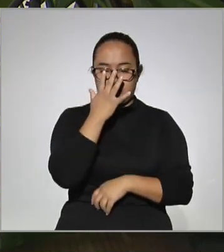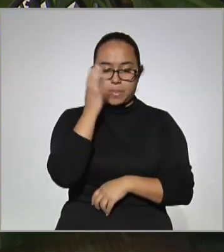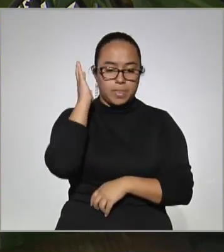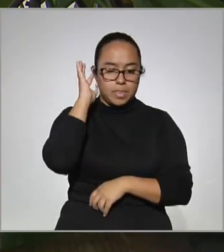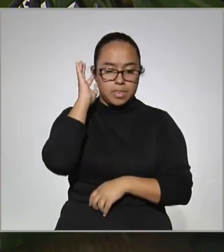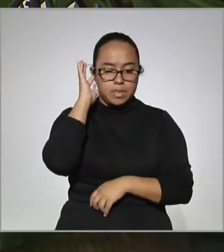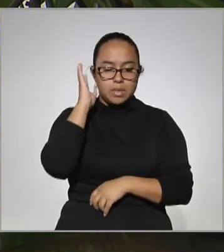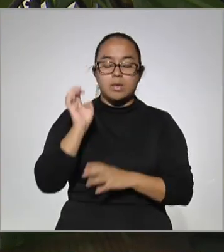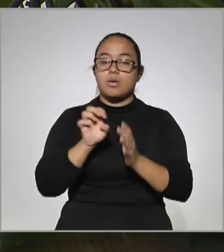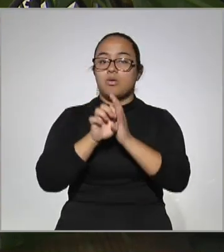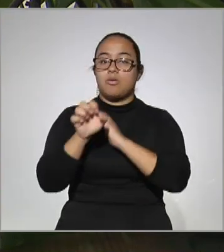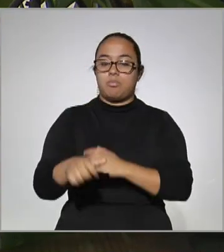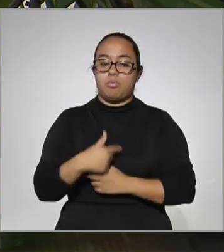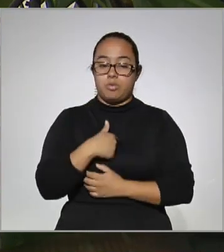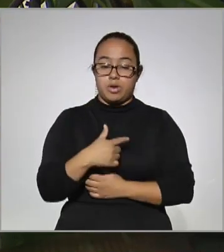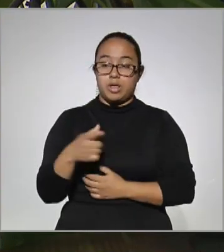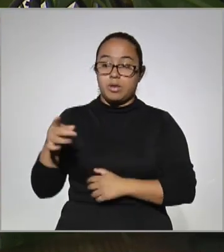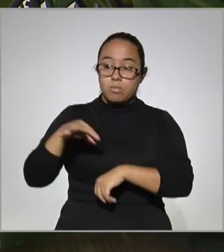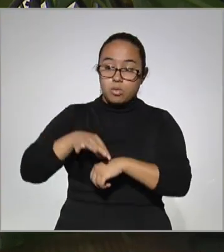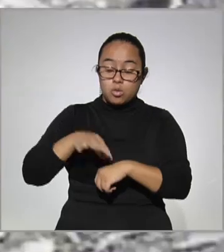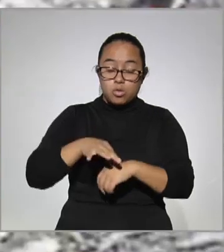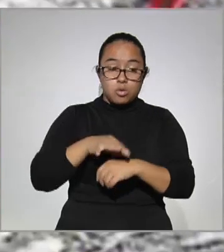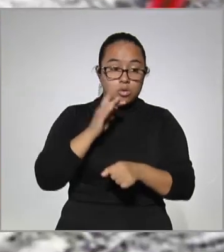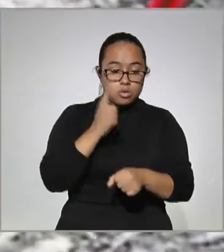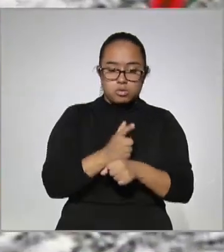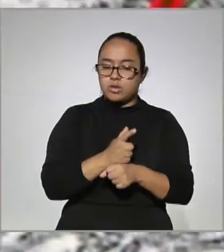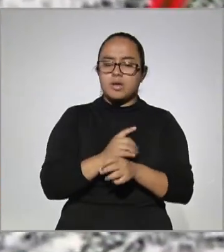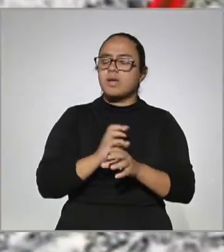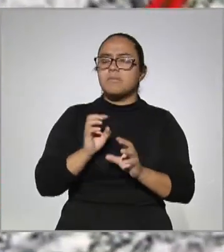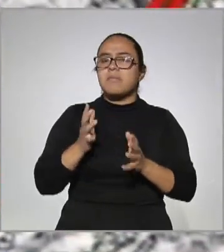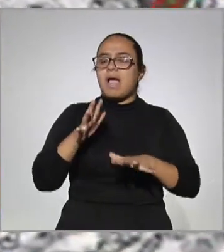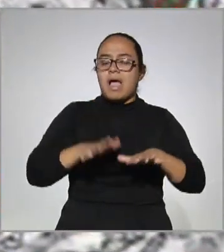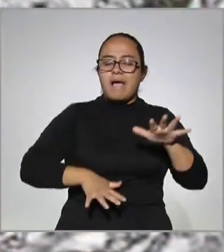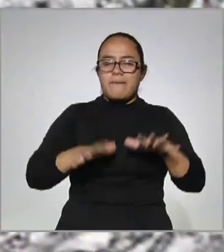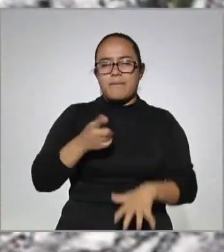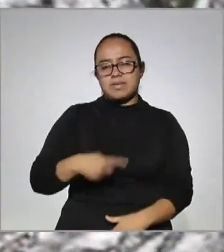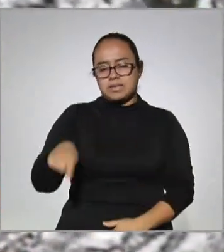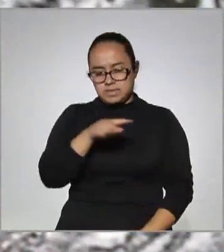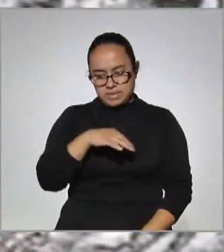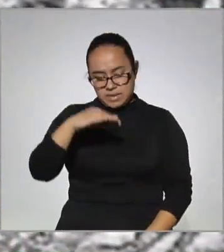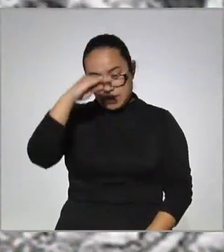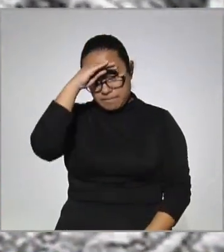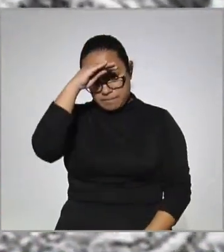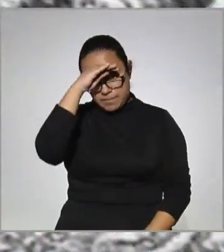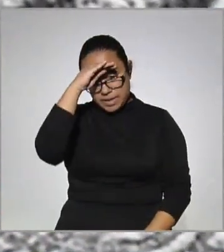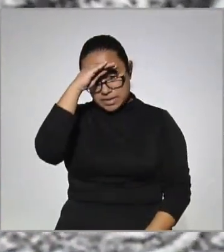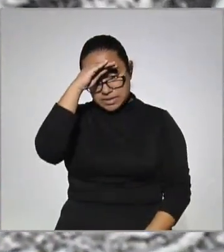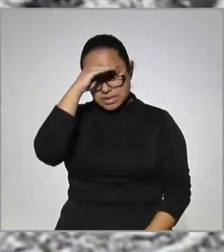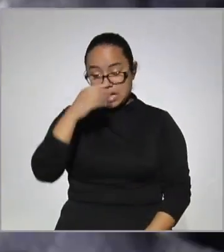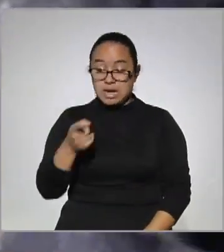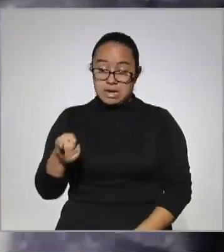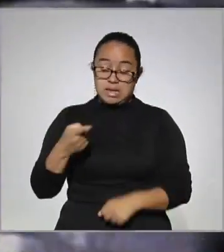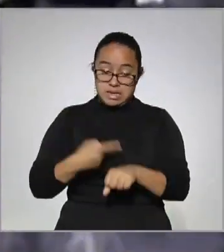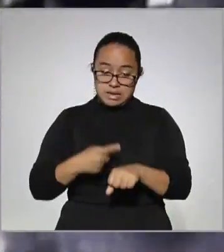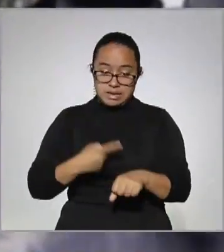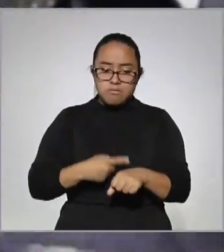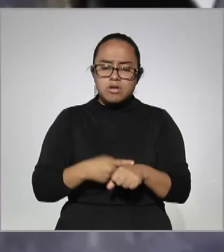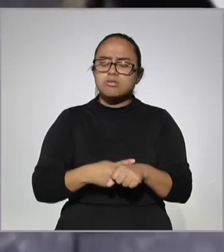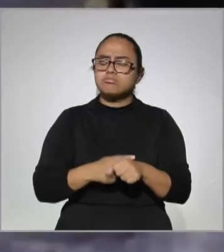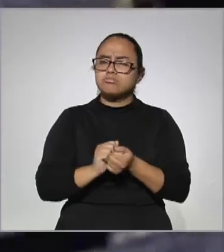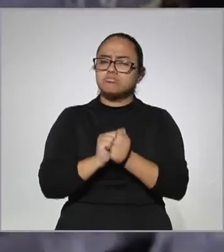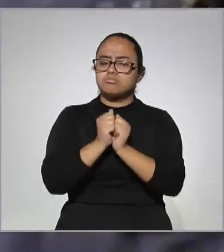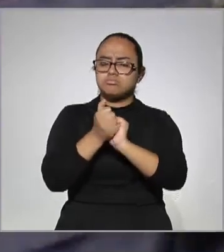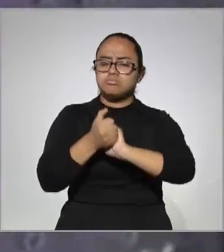una manifestación clínica. Es decir, muchas veces pensamos que estas enfermedades van a